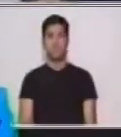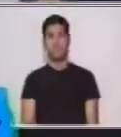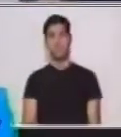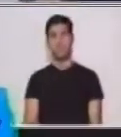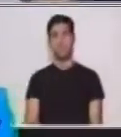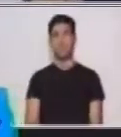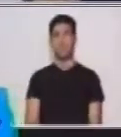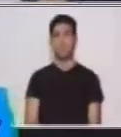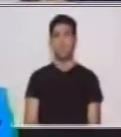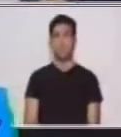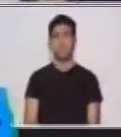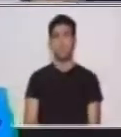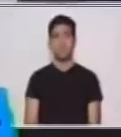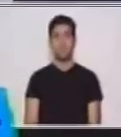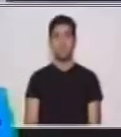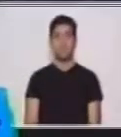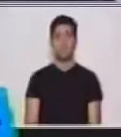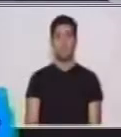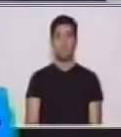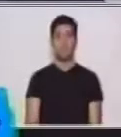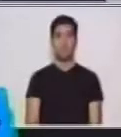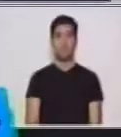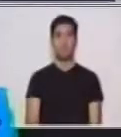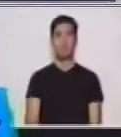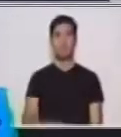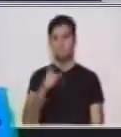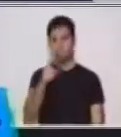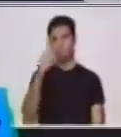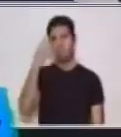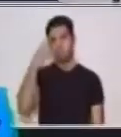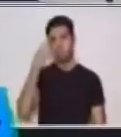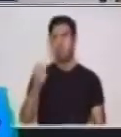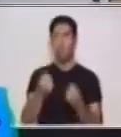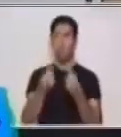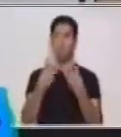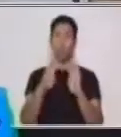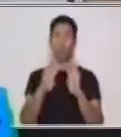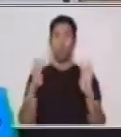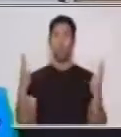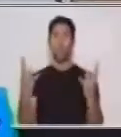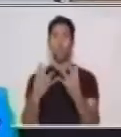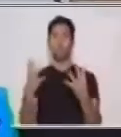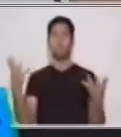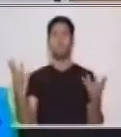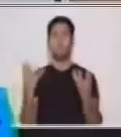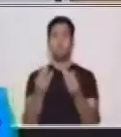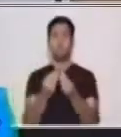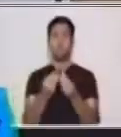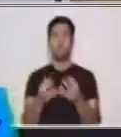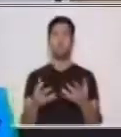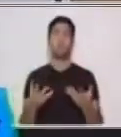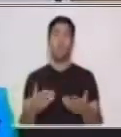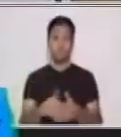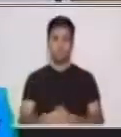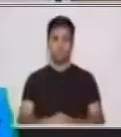un prisma rectangular. Quiero que pienses cuántas caras necesitamos o cuántos